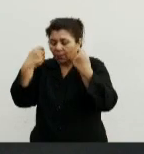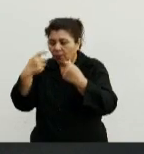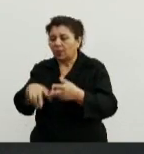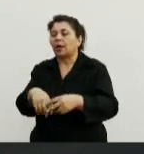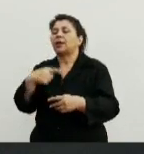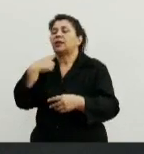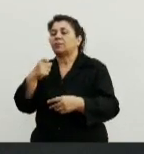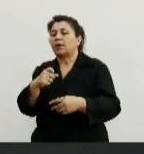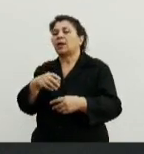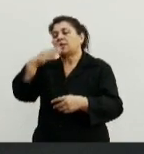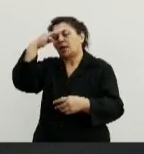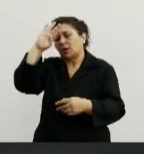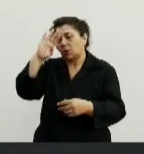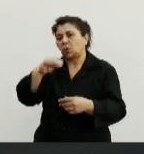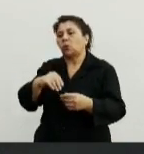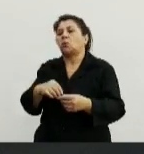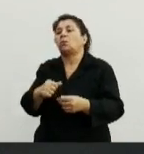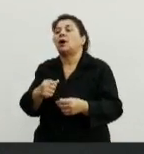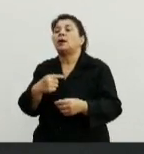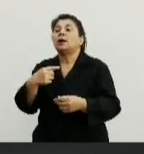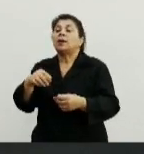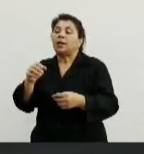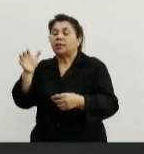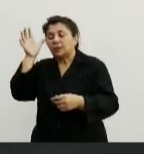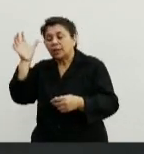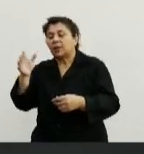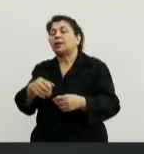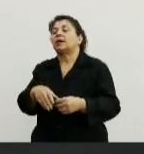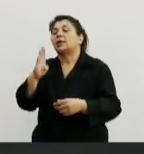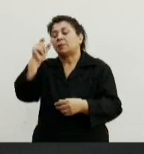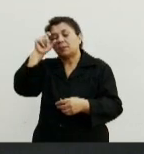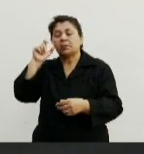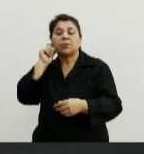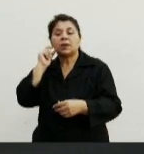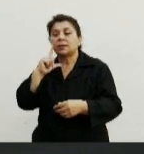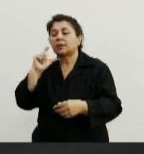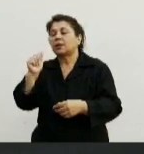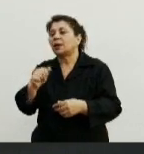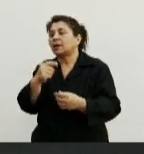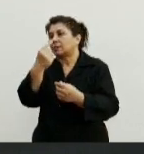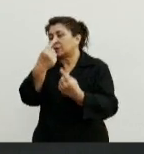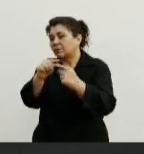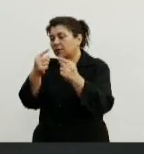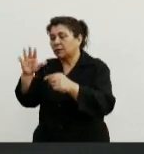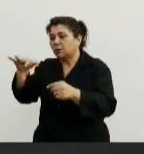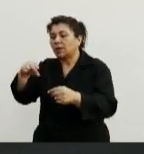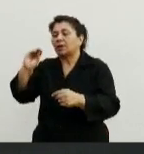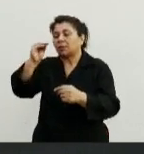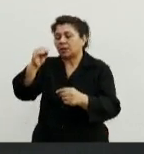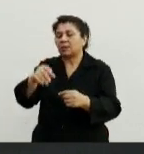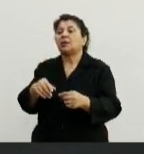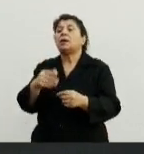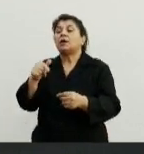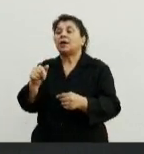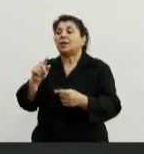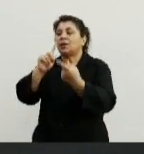españa en cuba en andorra en eeuu en italia y en bélgica tenemos con todas esas personas con estos 113 contacto